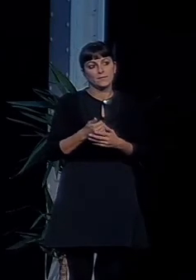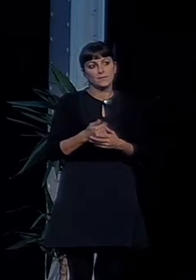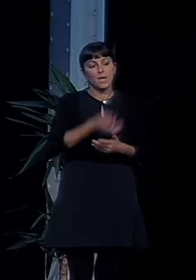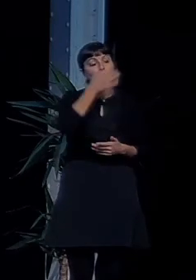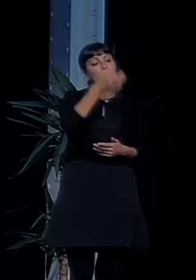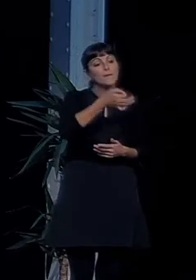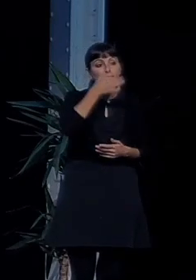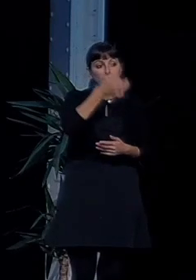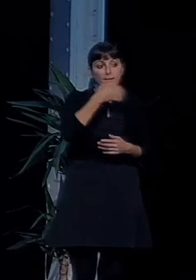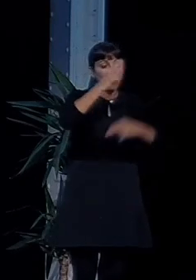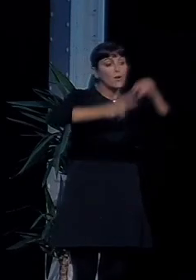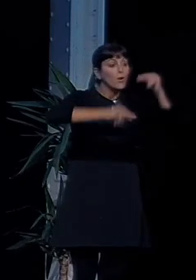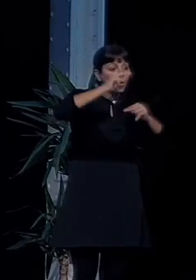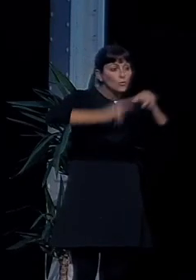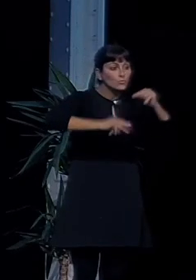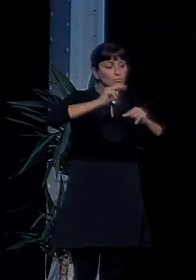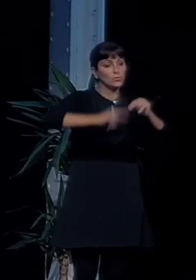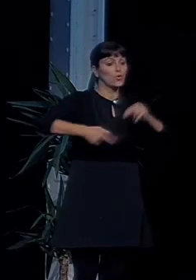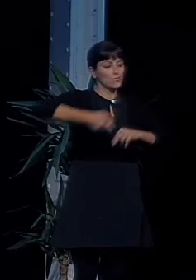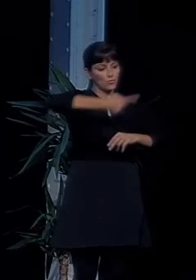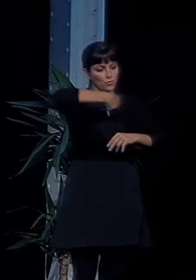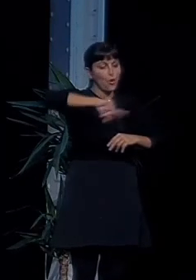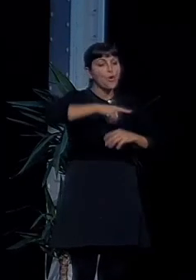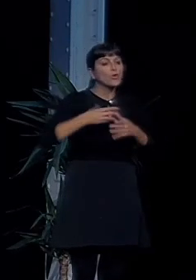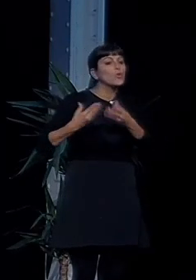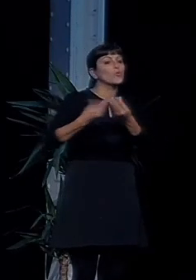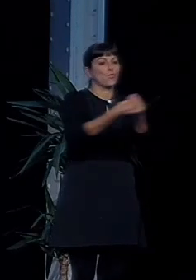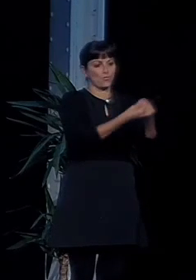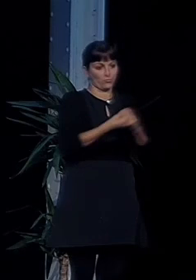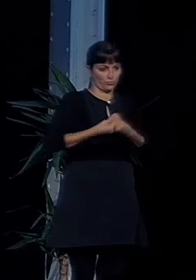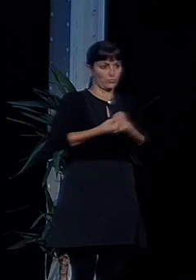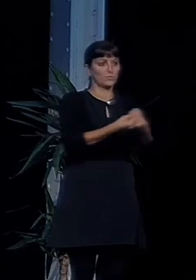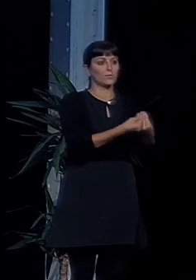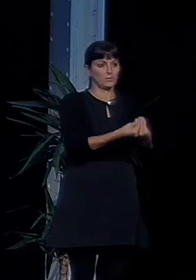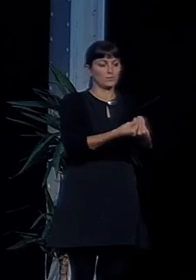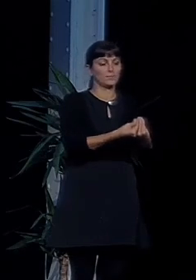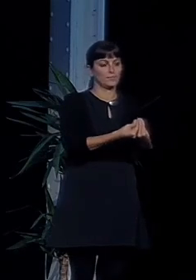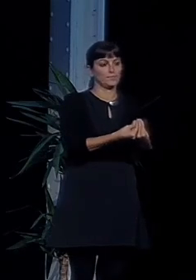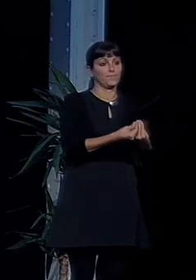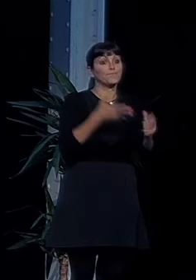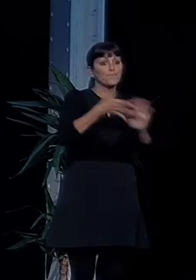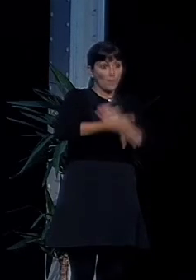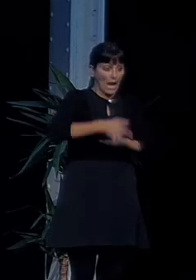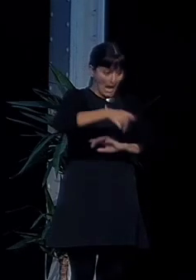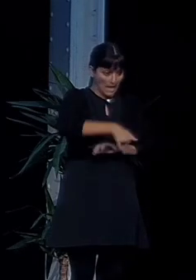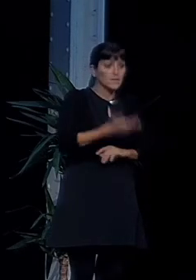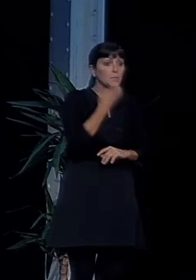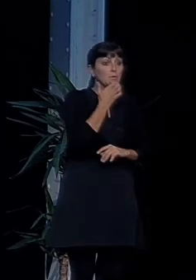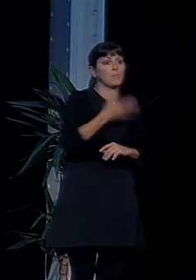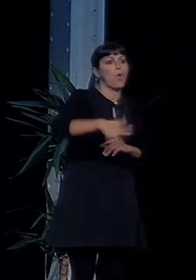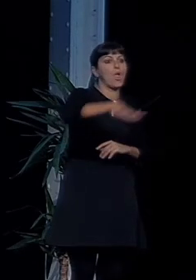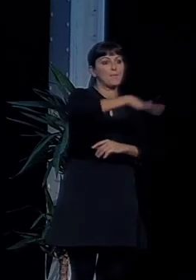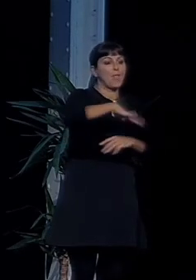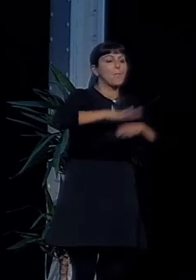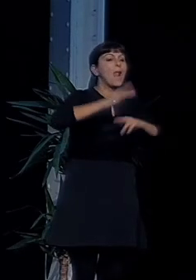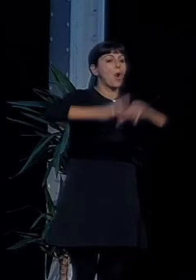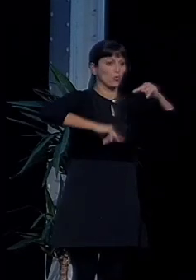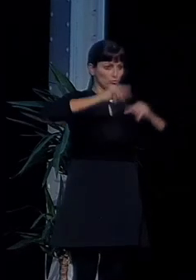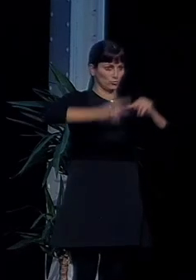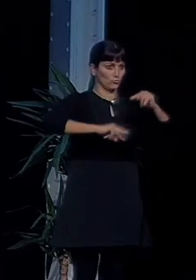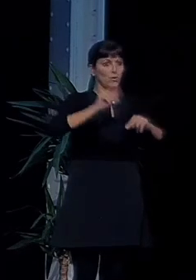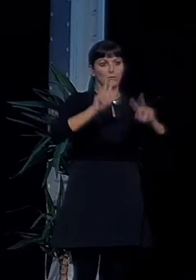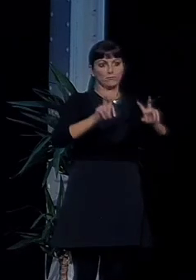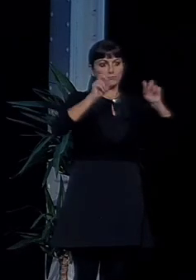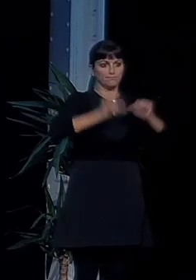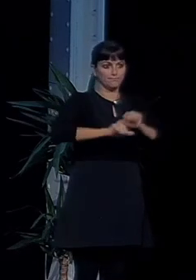podemos construir también de forma conjunta, ¿no? Este es un espacio para construir, ¿no? Y,